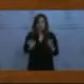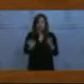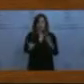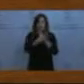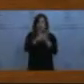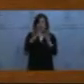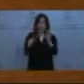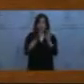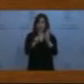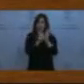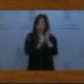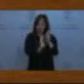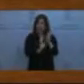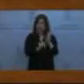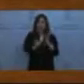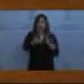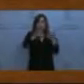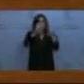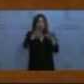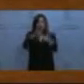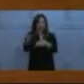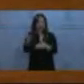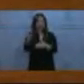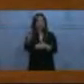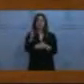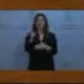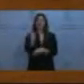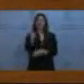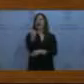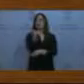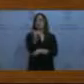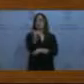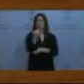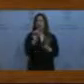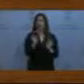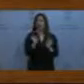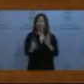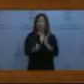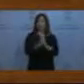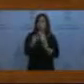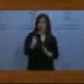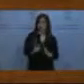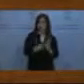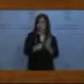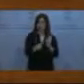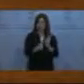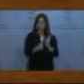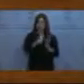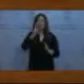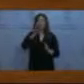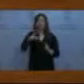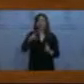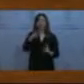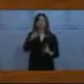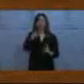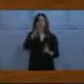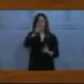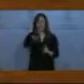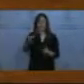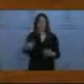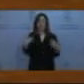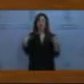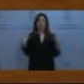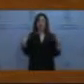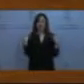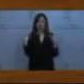a la que ustedes, o en la que ustedes se amparan. La misma ley en la que ya se reconocen derechos a las víctimas. En las que